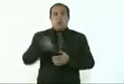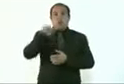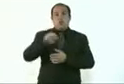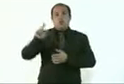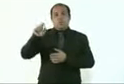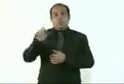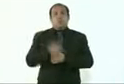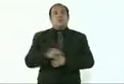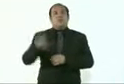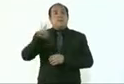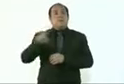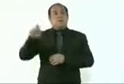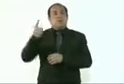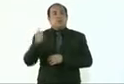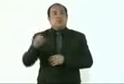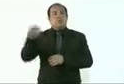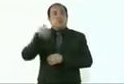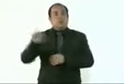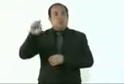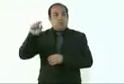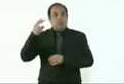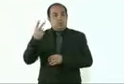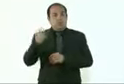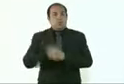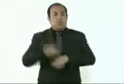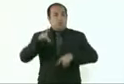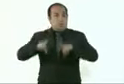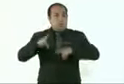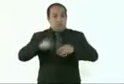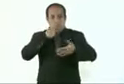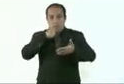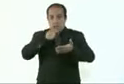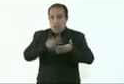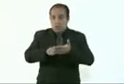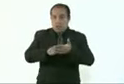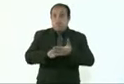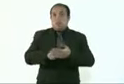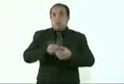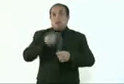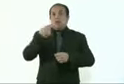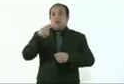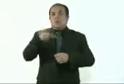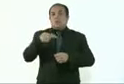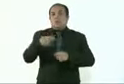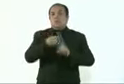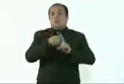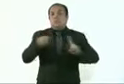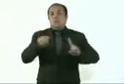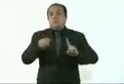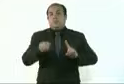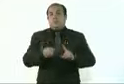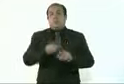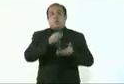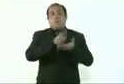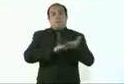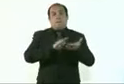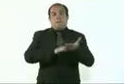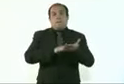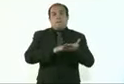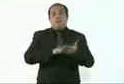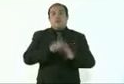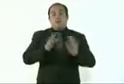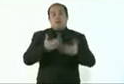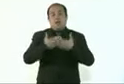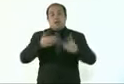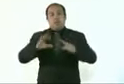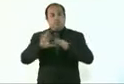viernes 21 y sábado 22, de acuerdo a la primera letra del apellido, con los requisitos que ya hemos comentado. Siguiente, por favor.